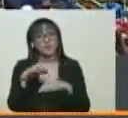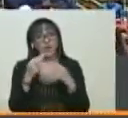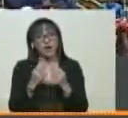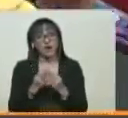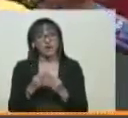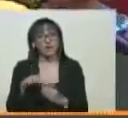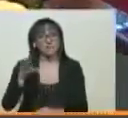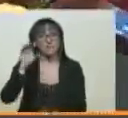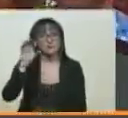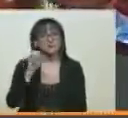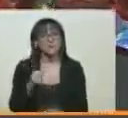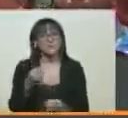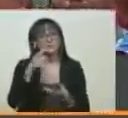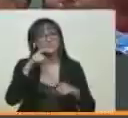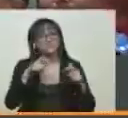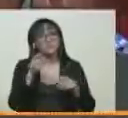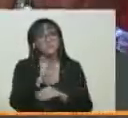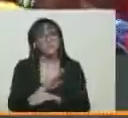Patria.